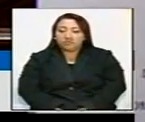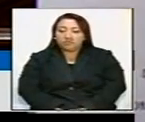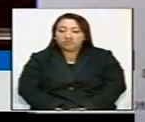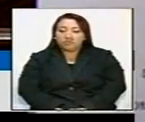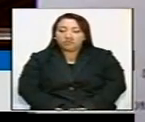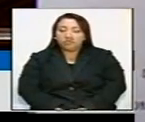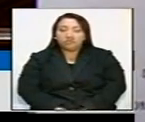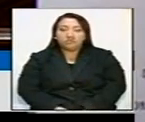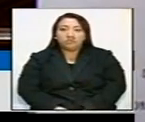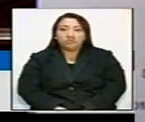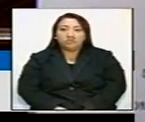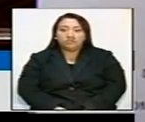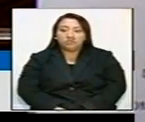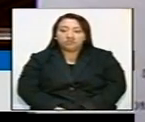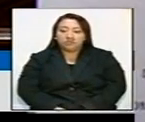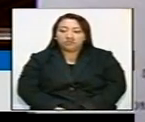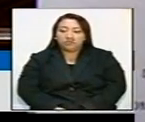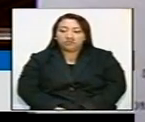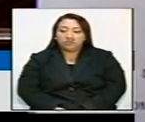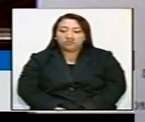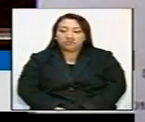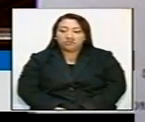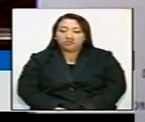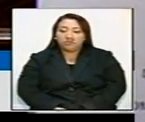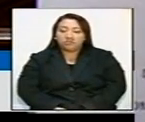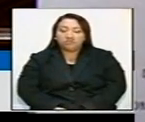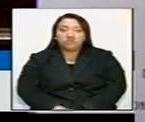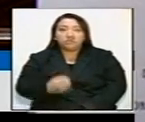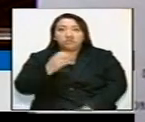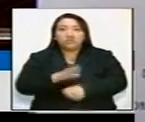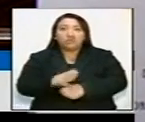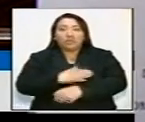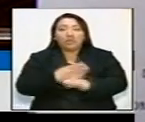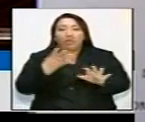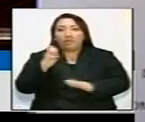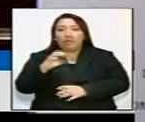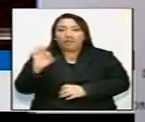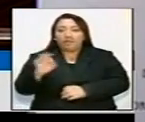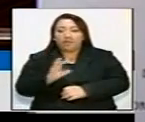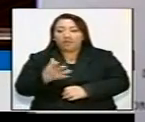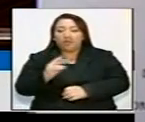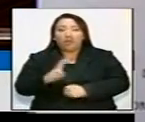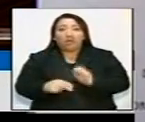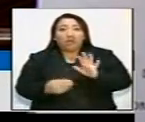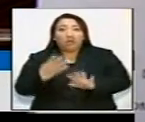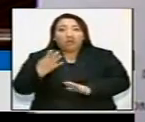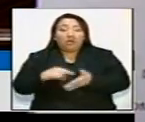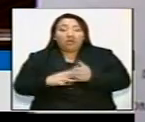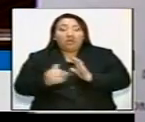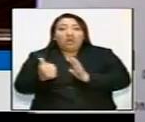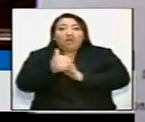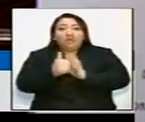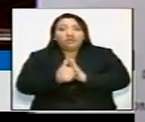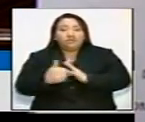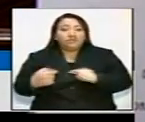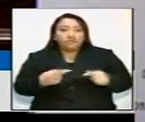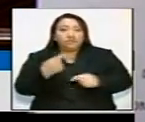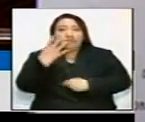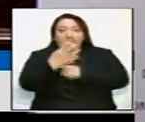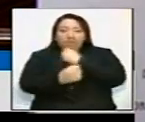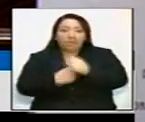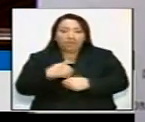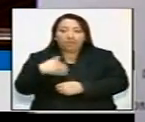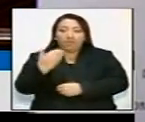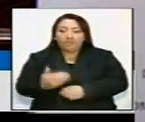de competitividad que se cumplió un 90% aproximadamente. En el año 2014 salió una agenda de competitividad para cuatro